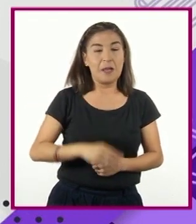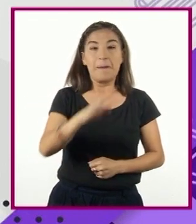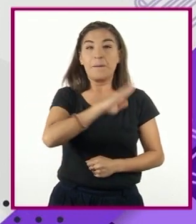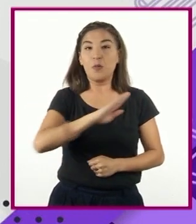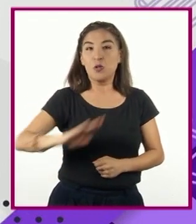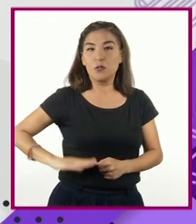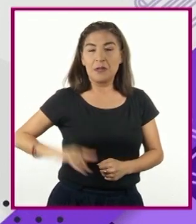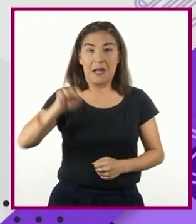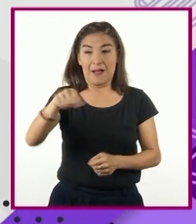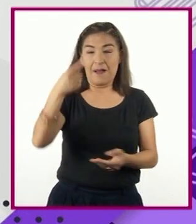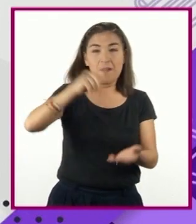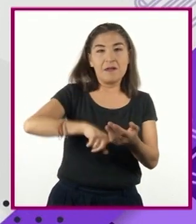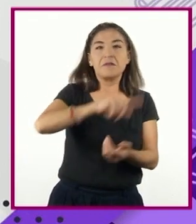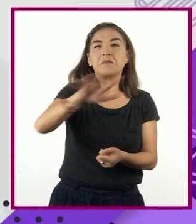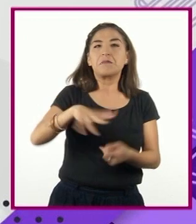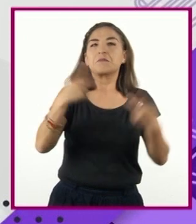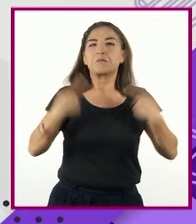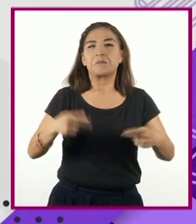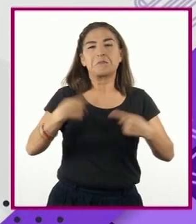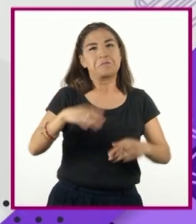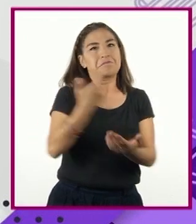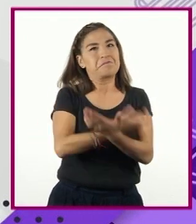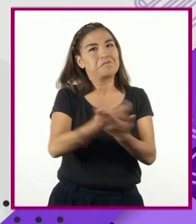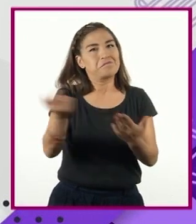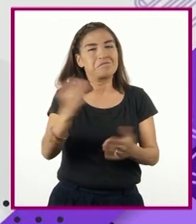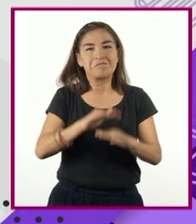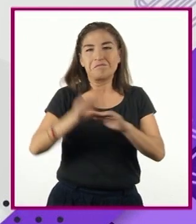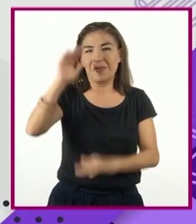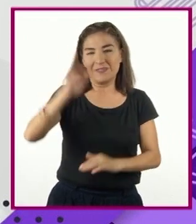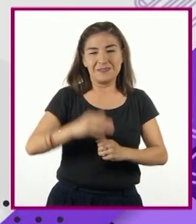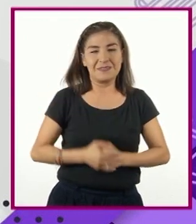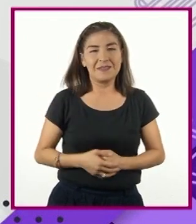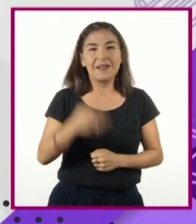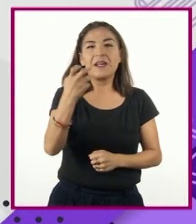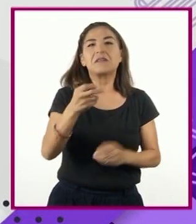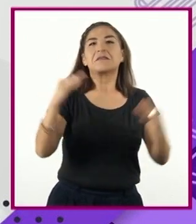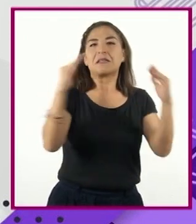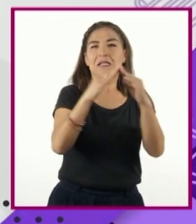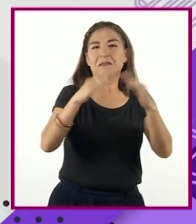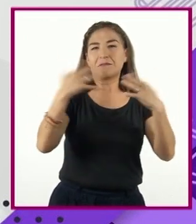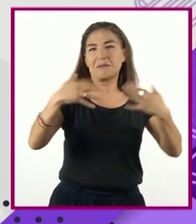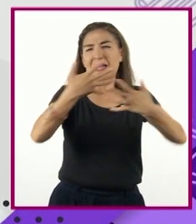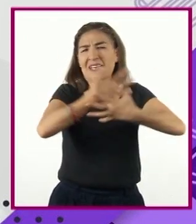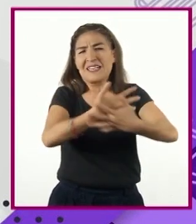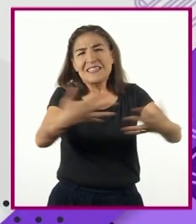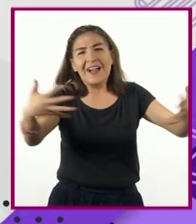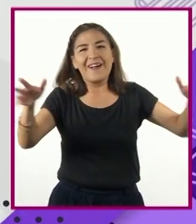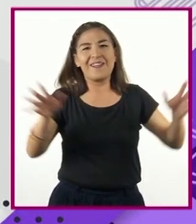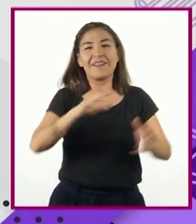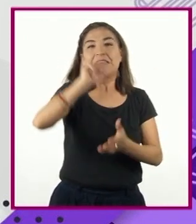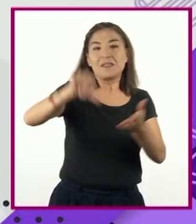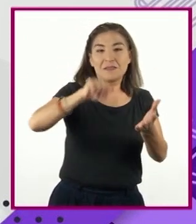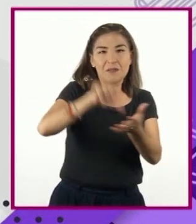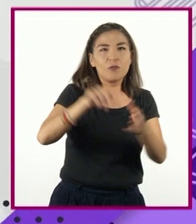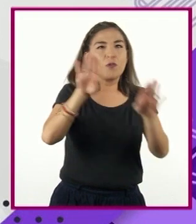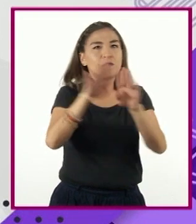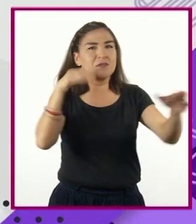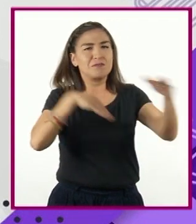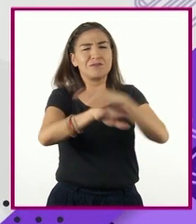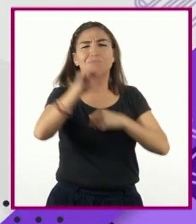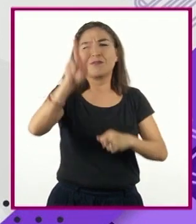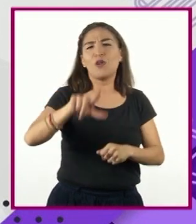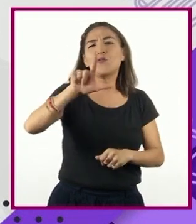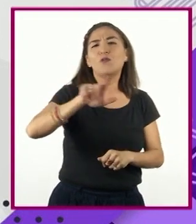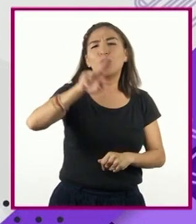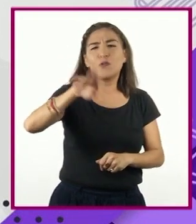municipio habitan personas con altos ingresos. Podemos encontrar casas muy grandes, centros comerciales de lujo y